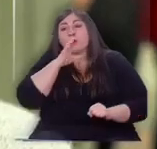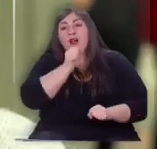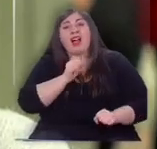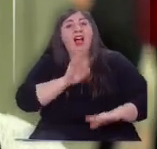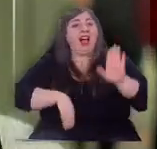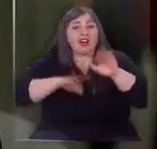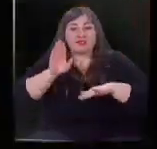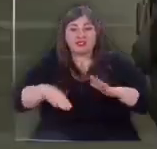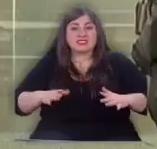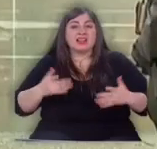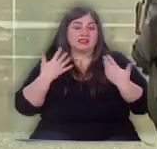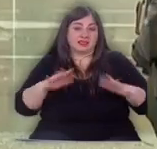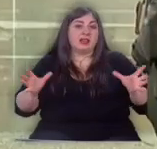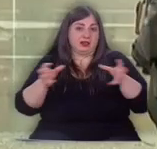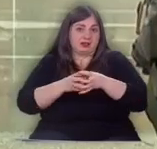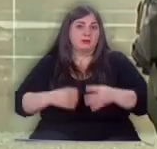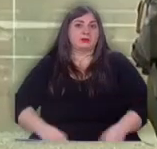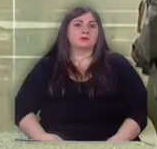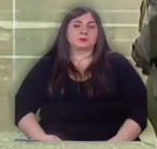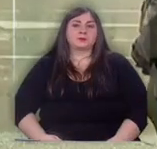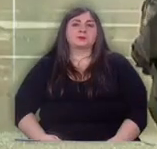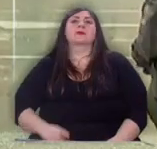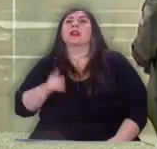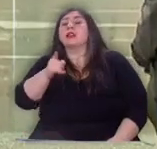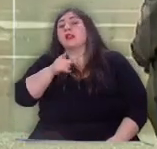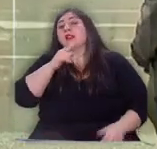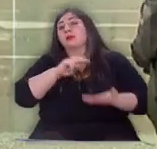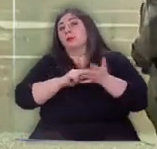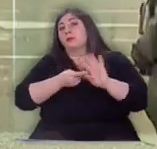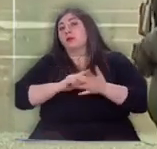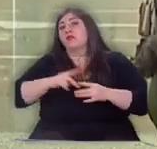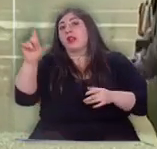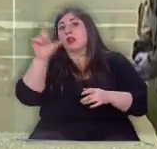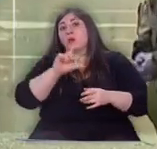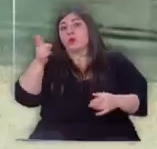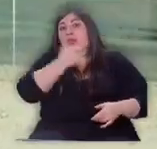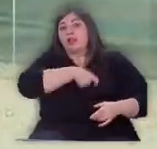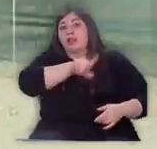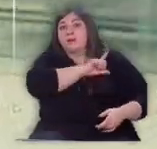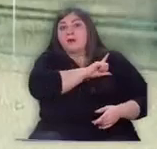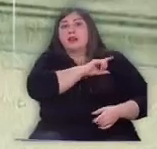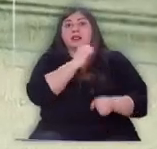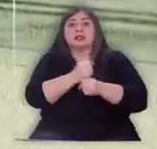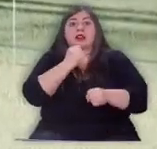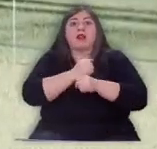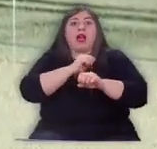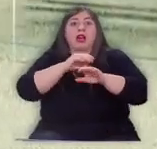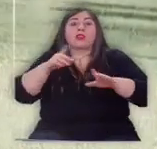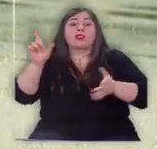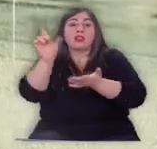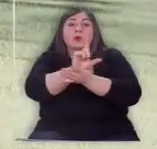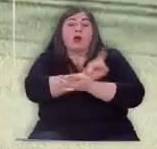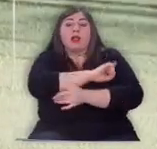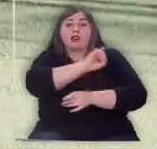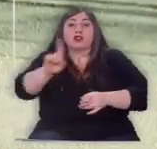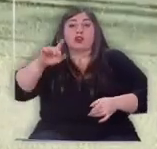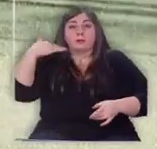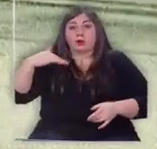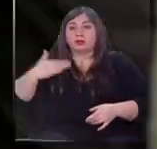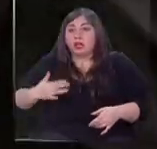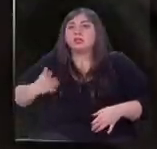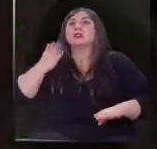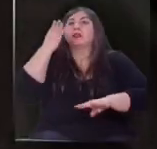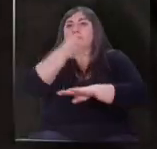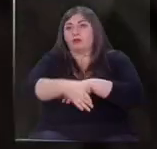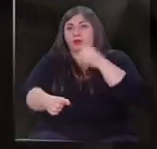mella en el equipo. Pese a la pandemia, este lunes en España, trabajadores de los llamados sectores no esenciales retornaron a